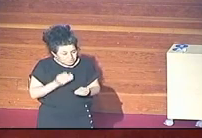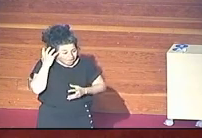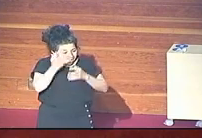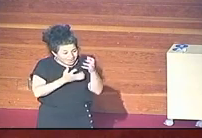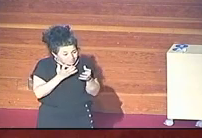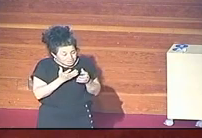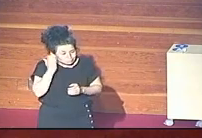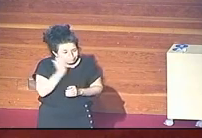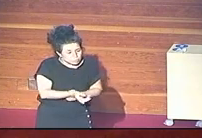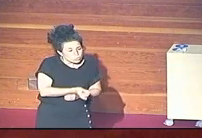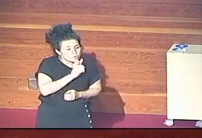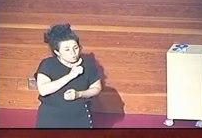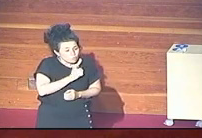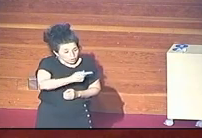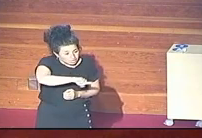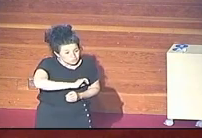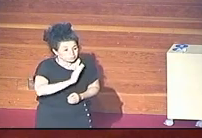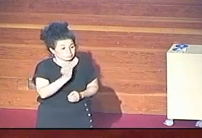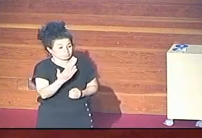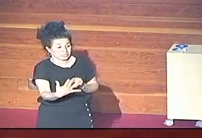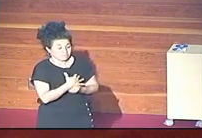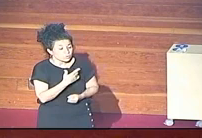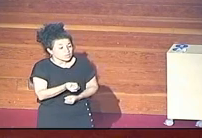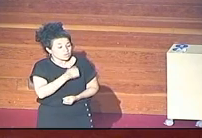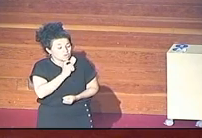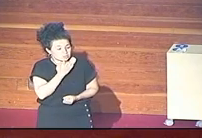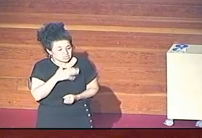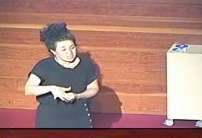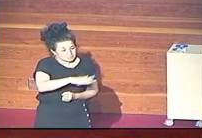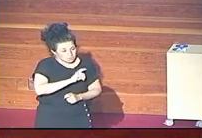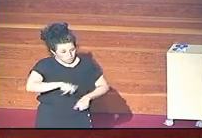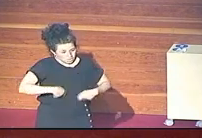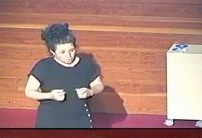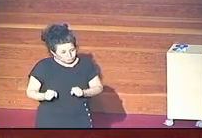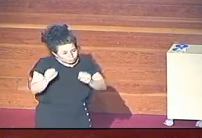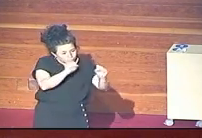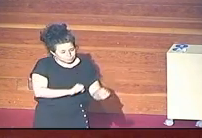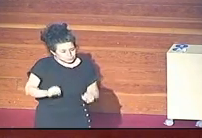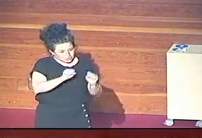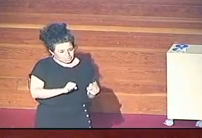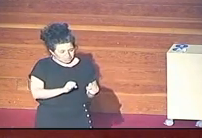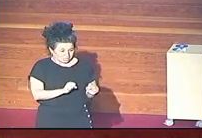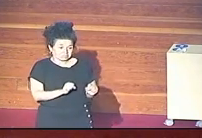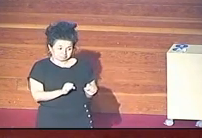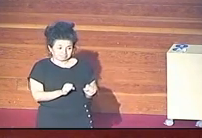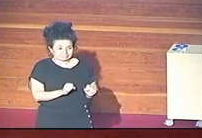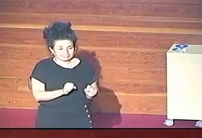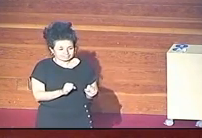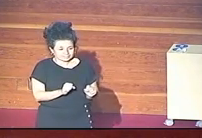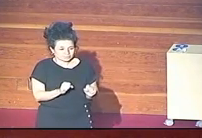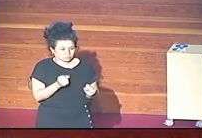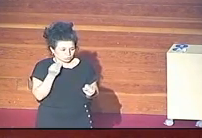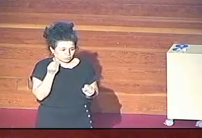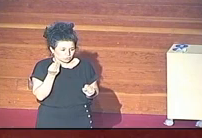mutuo si tenemos esos espacios naturales protegidos seguramente nos servirán y nos cuidarán